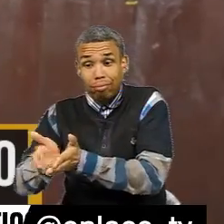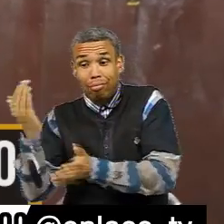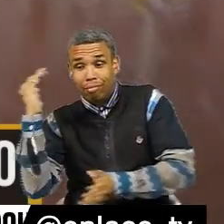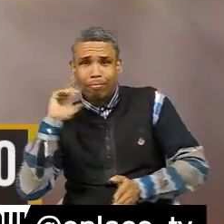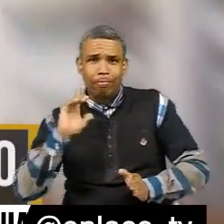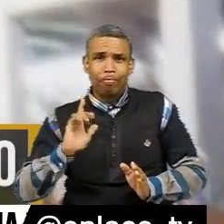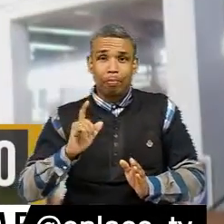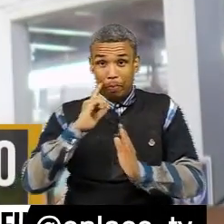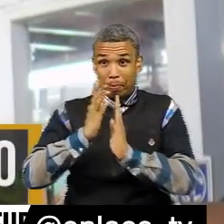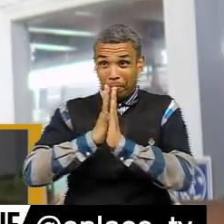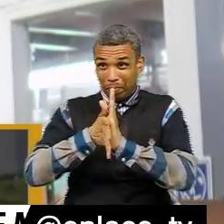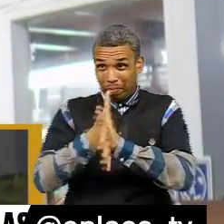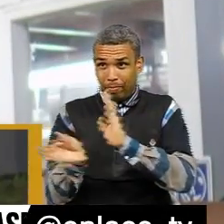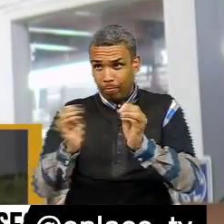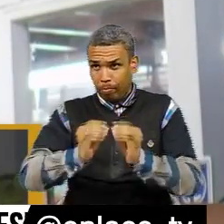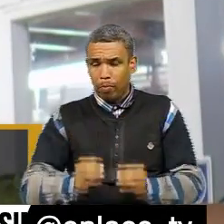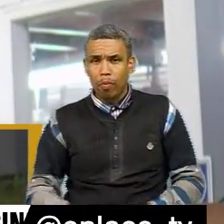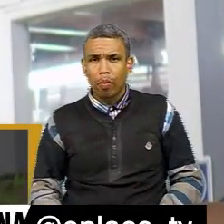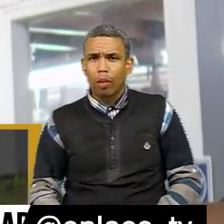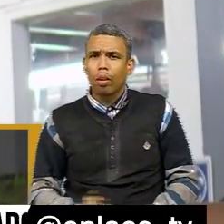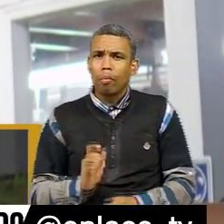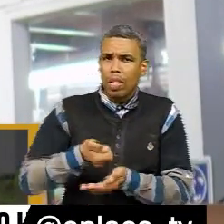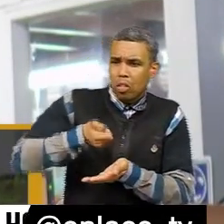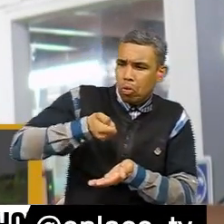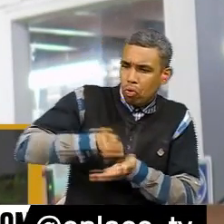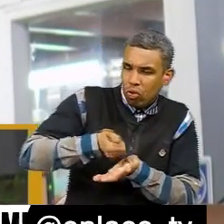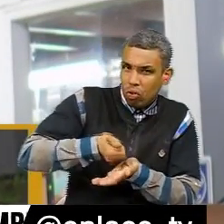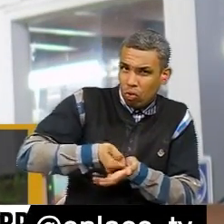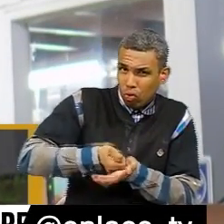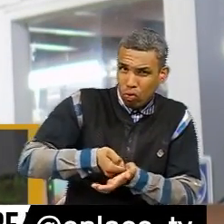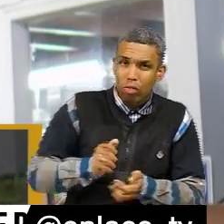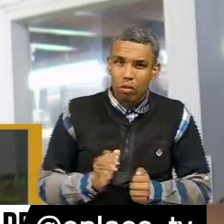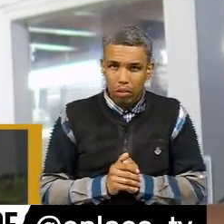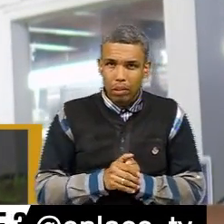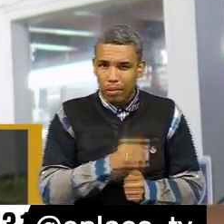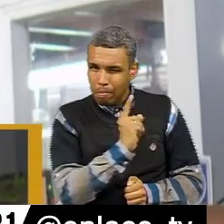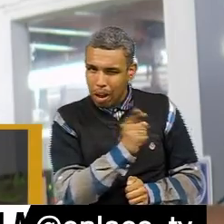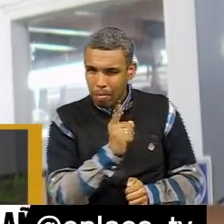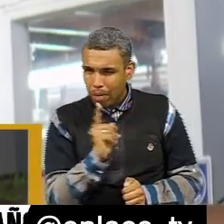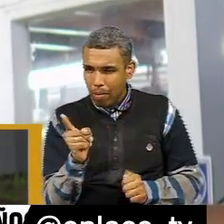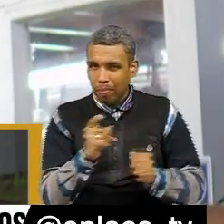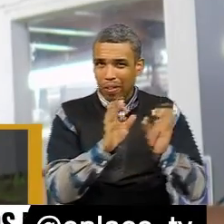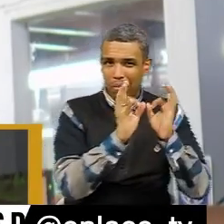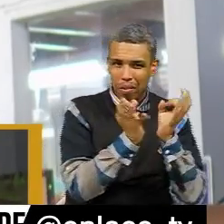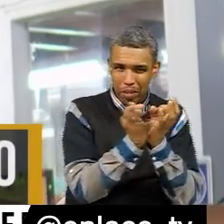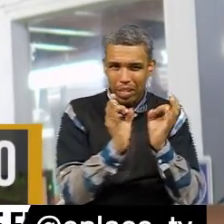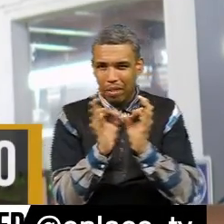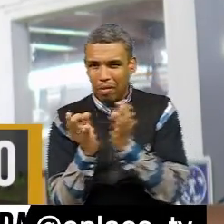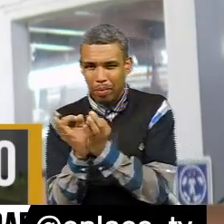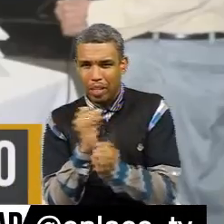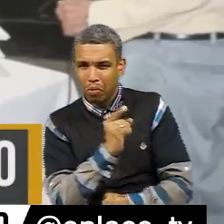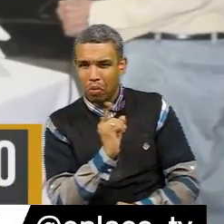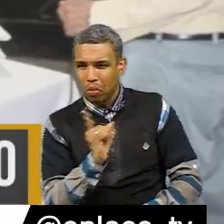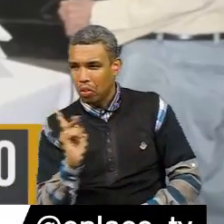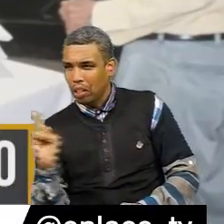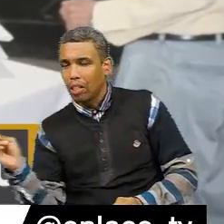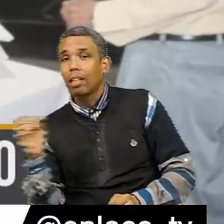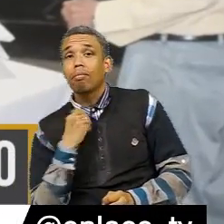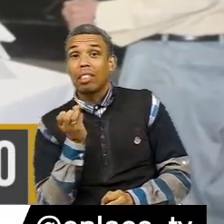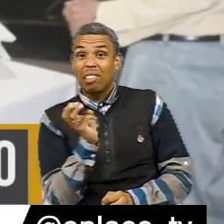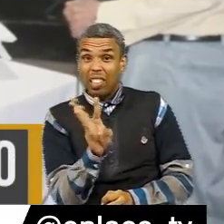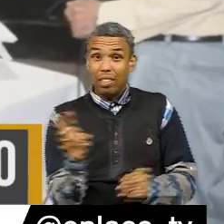en la región. Grupo de socios, sí, son tres familias actualmente, de las cuales pues particularmente mi padre pues